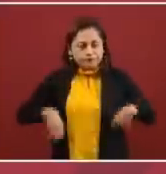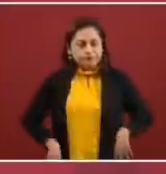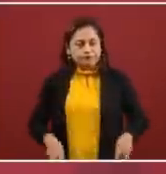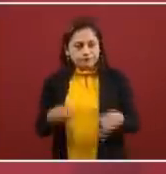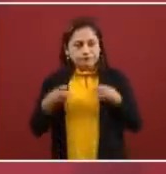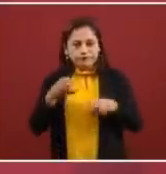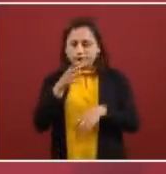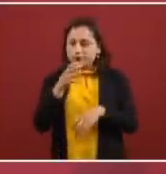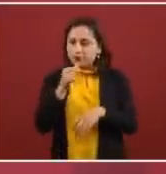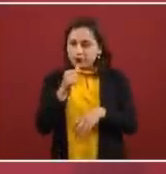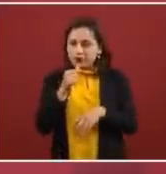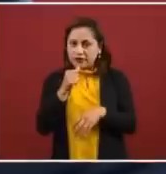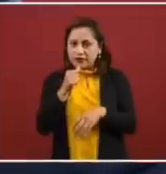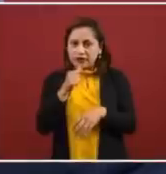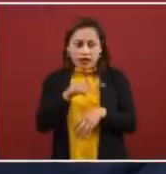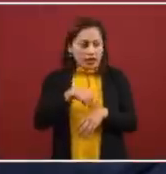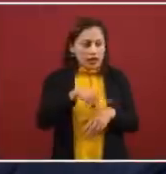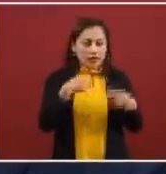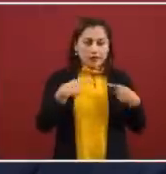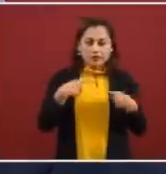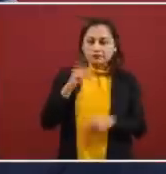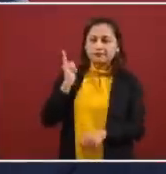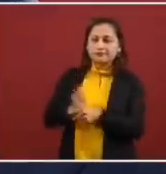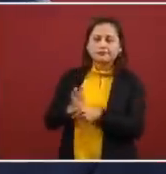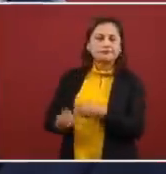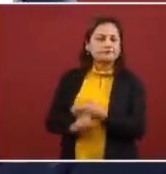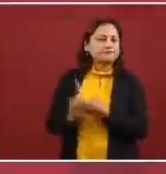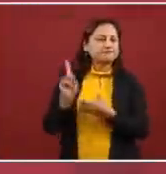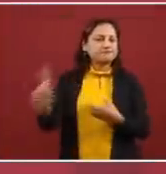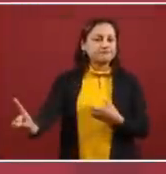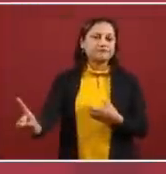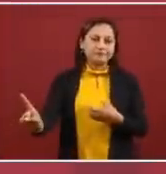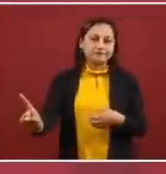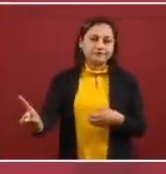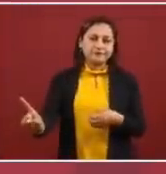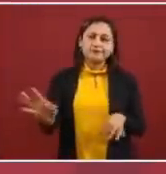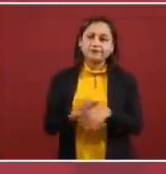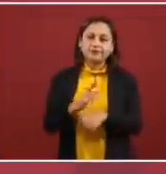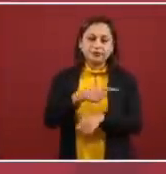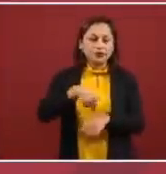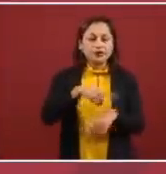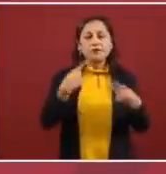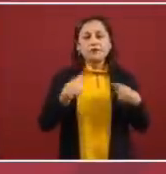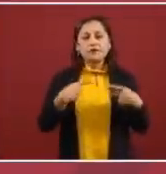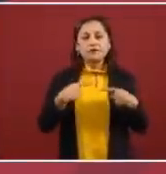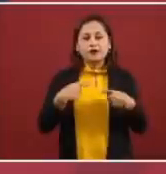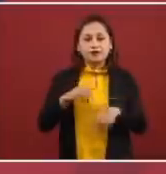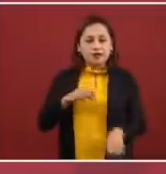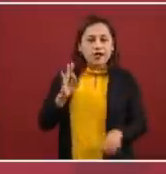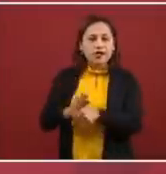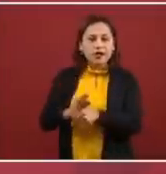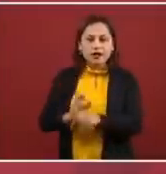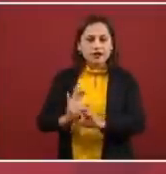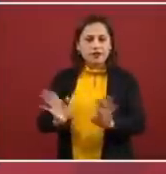el respaldo de los ciudadanos por qué se les ve con